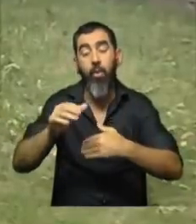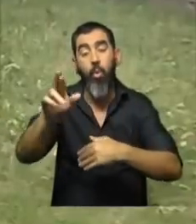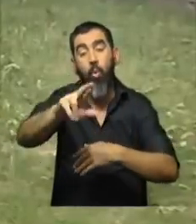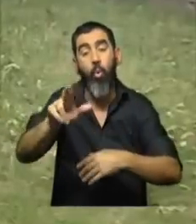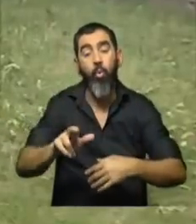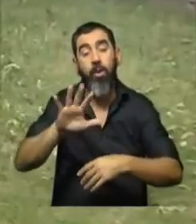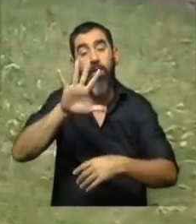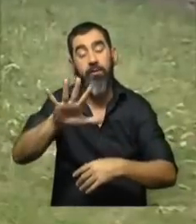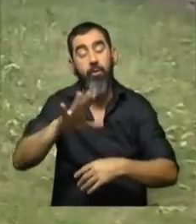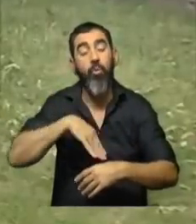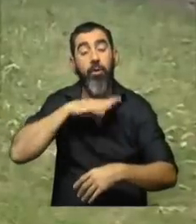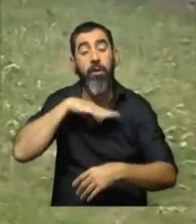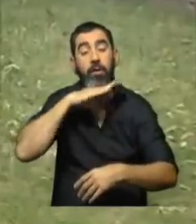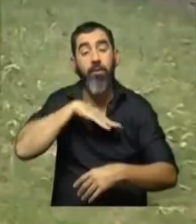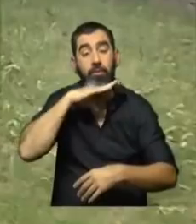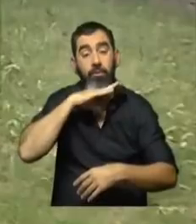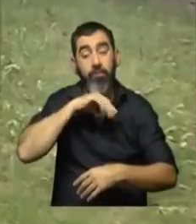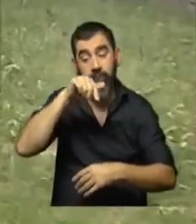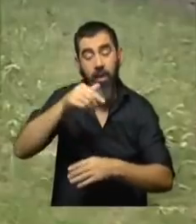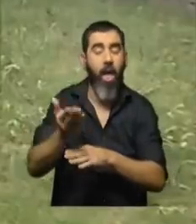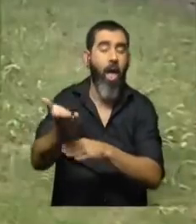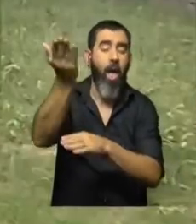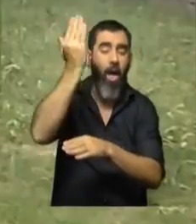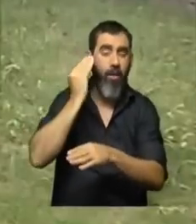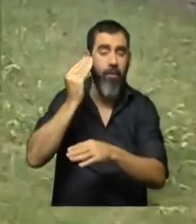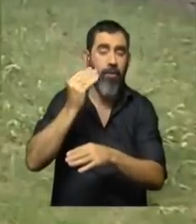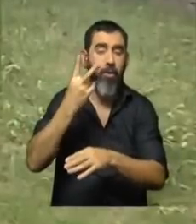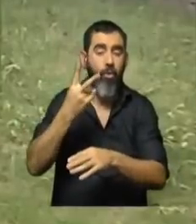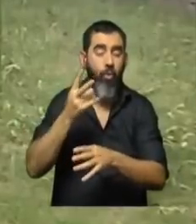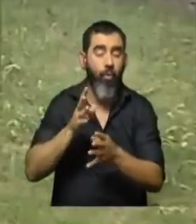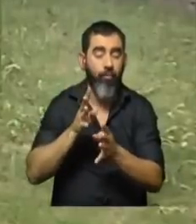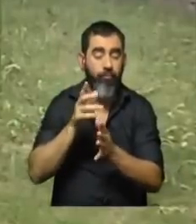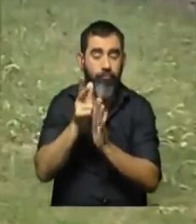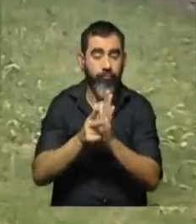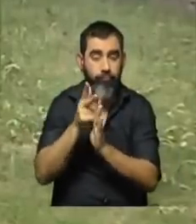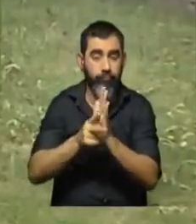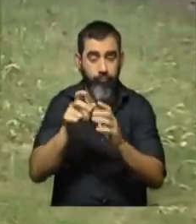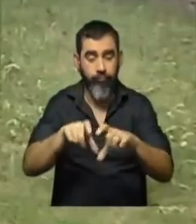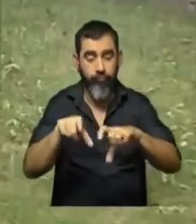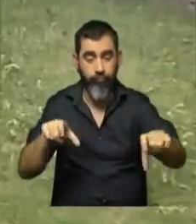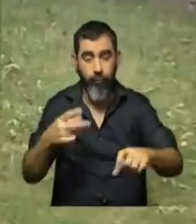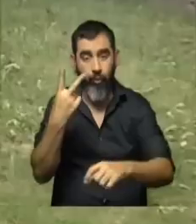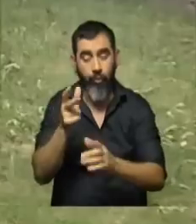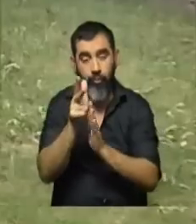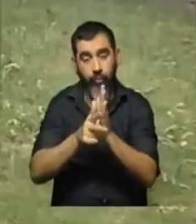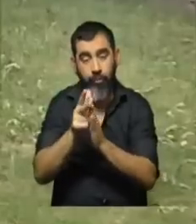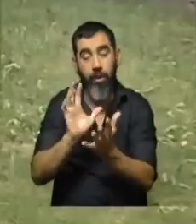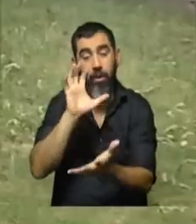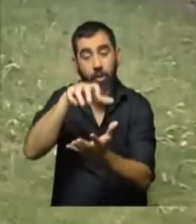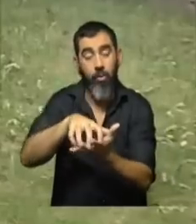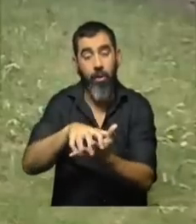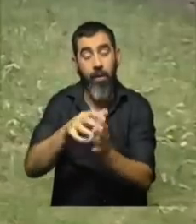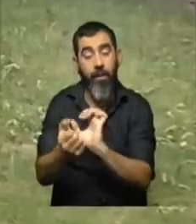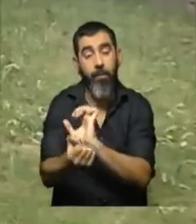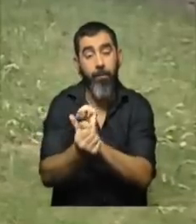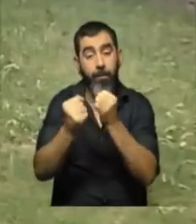aquí en la ciudad de Canelones, donde funcionaban en dos vagones de AFE, y por eso es el nombre, el sitio de